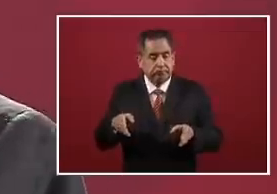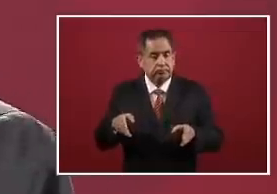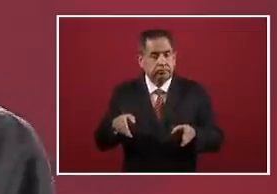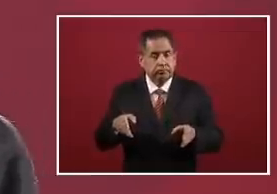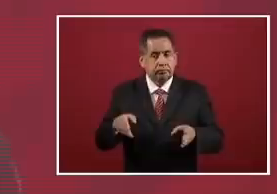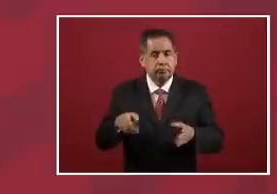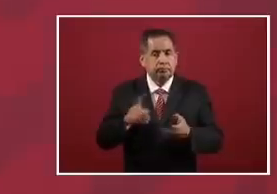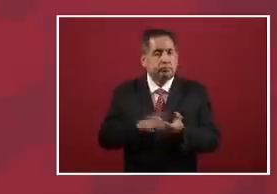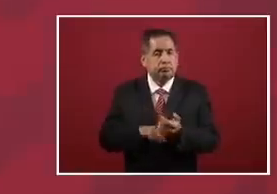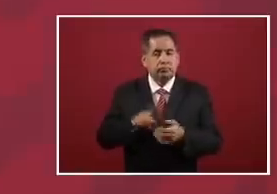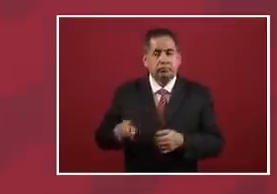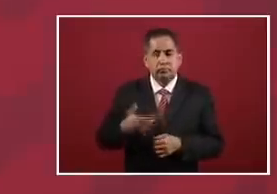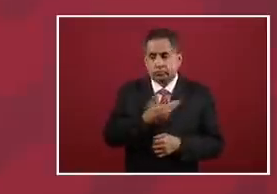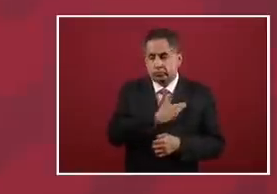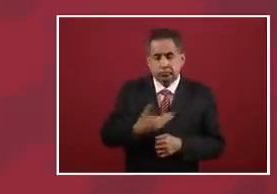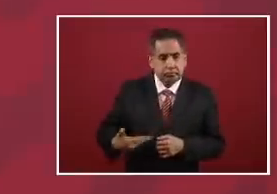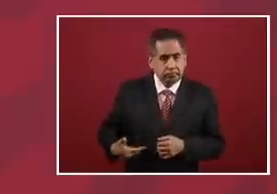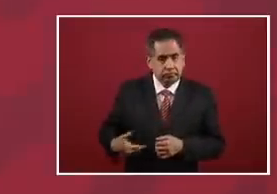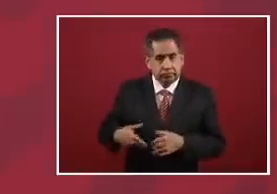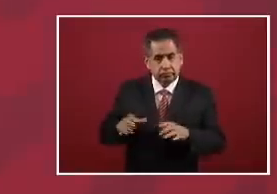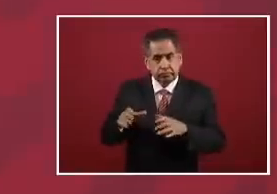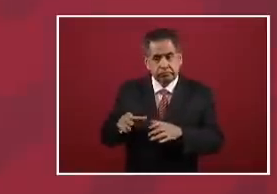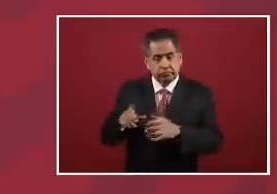el presidente